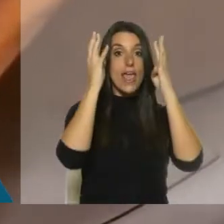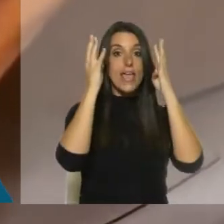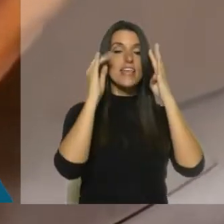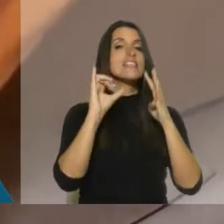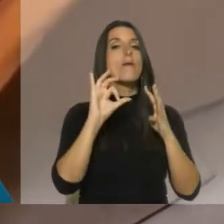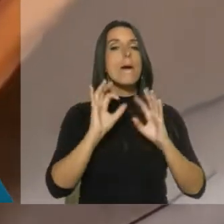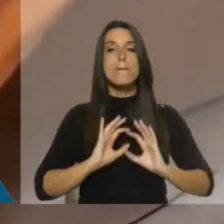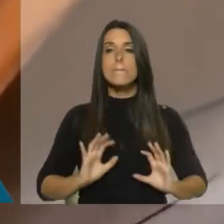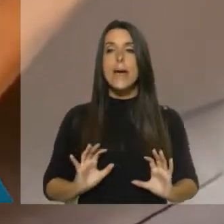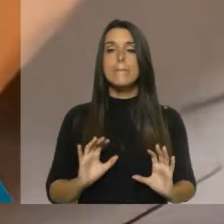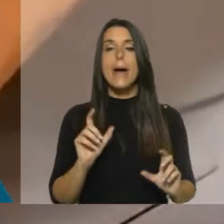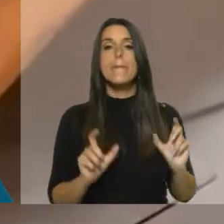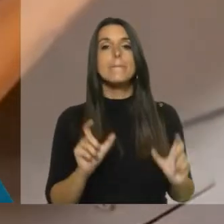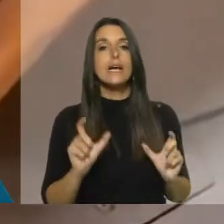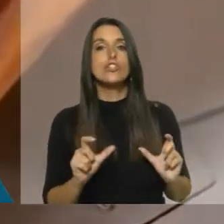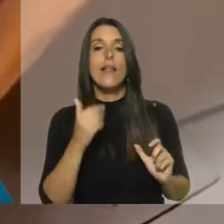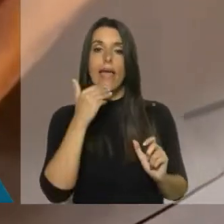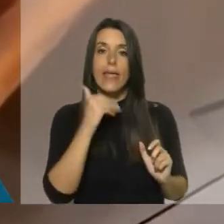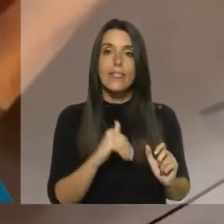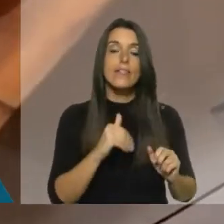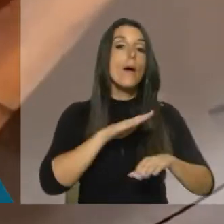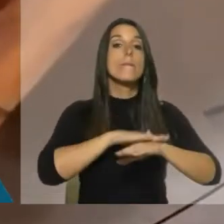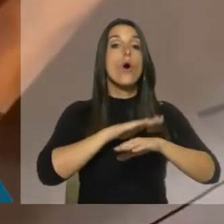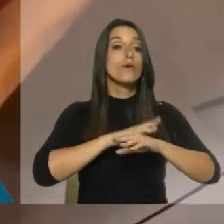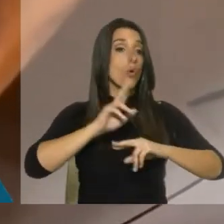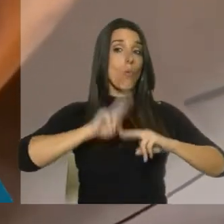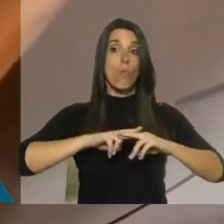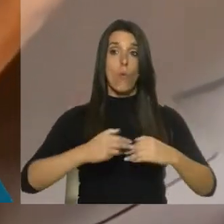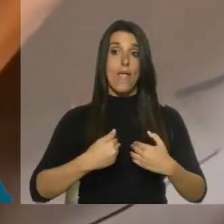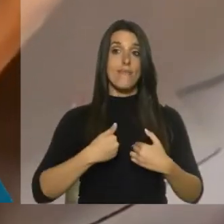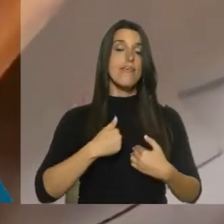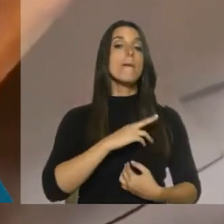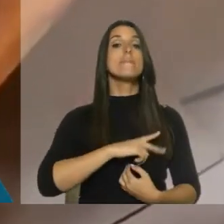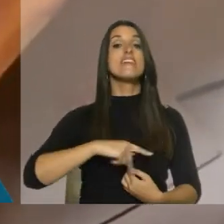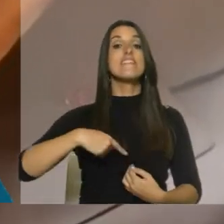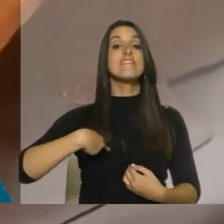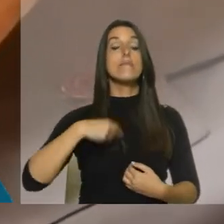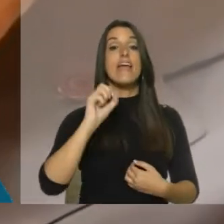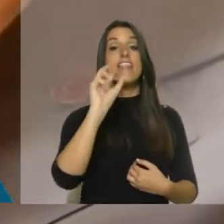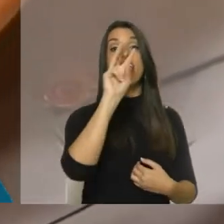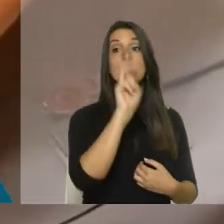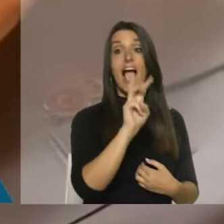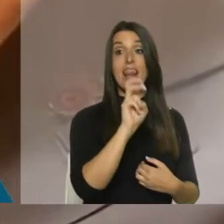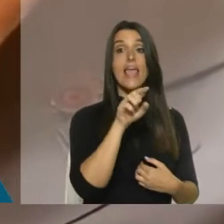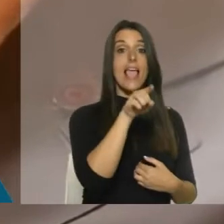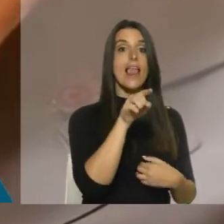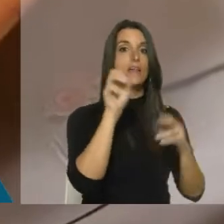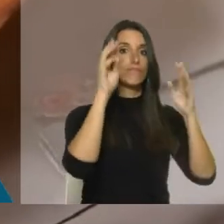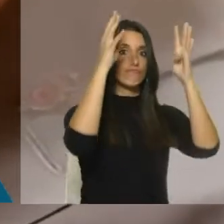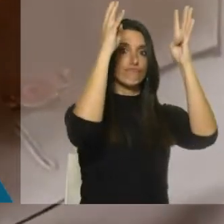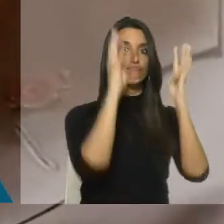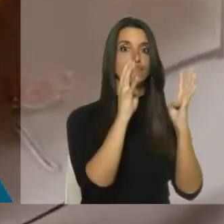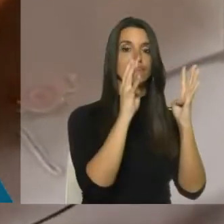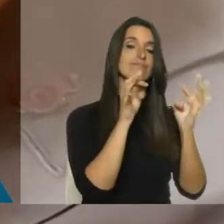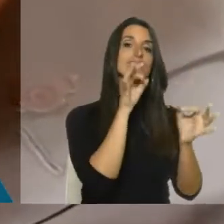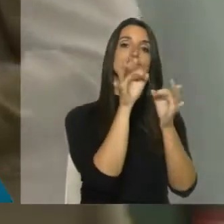a preparar al público para que comprendiera que al momento de su muerte, el príncipe de Gales subiría al trono. Lo hizo de formas específicas